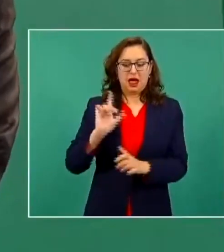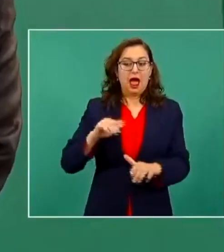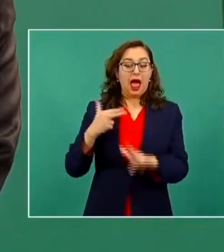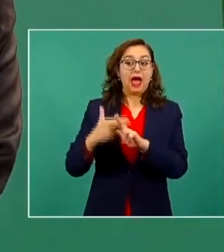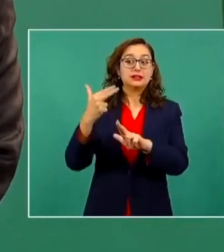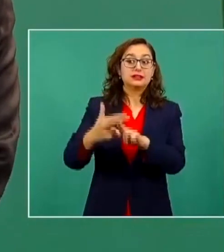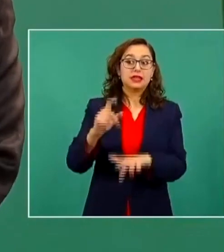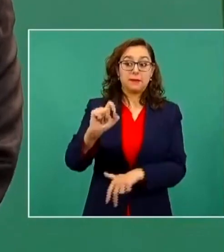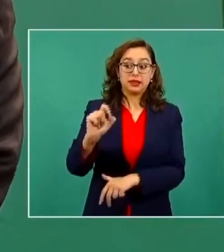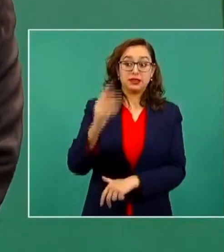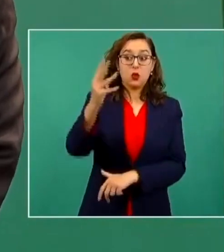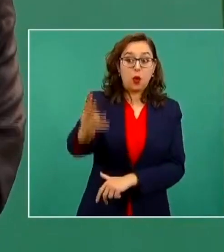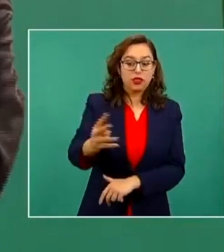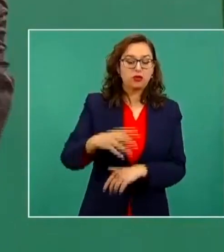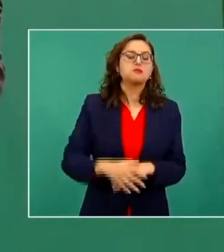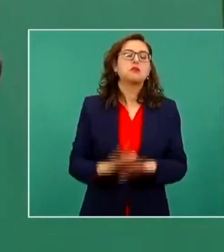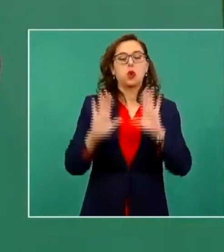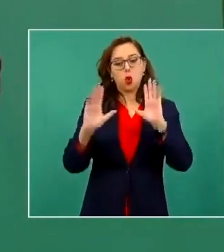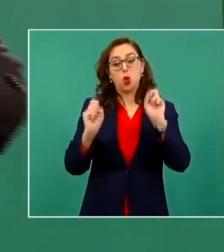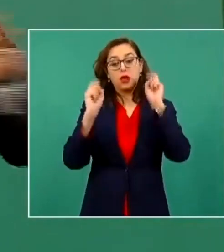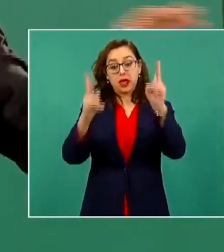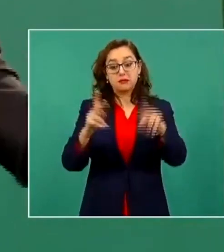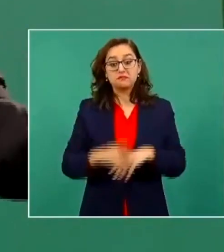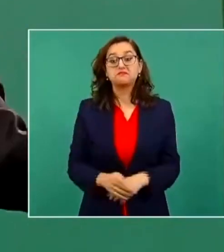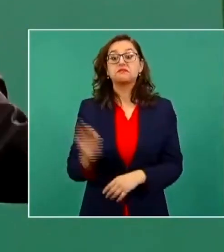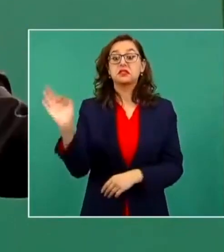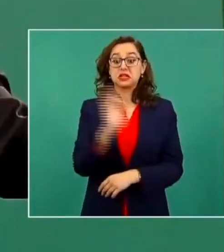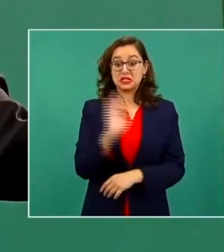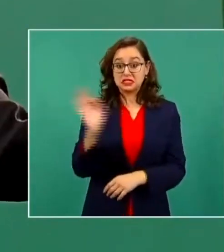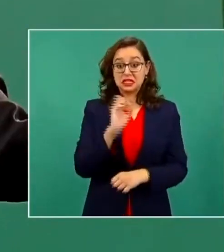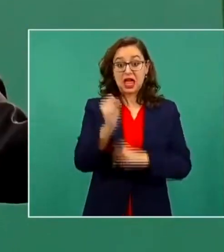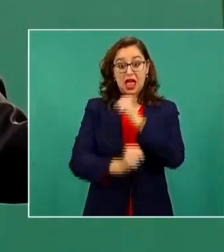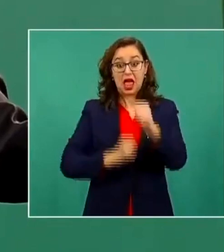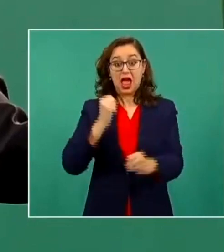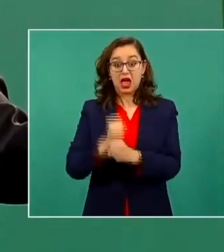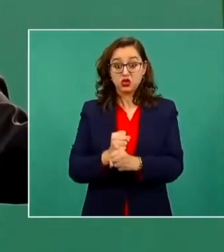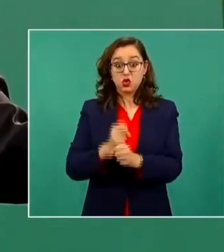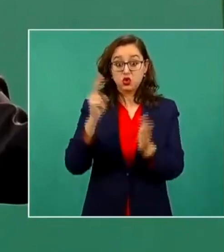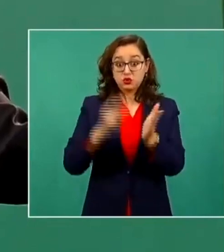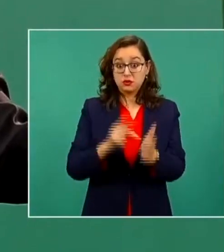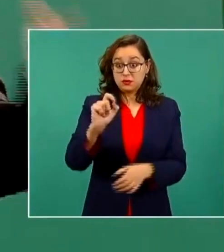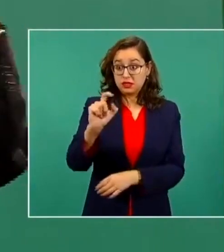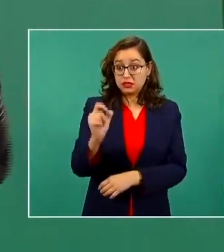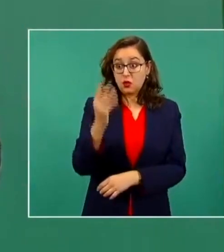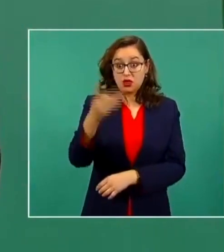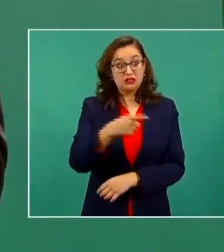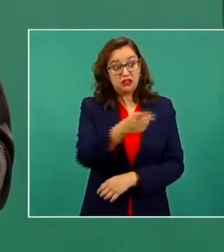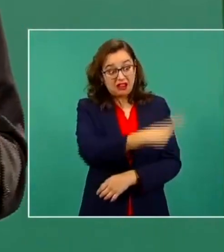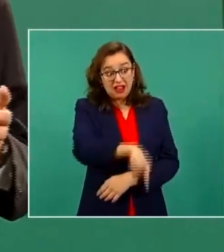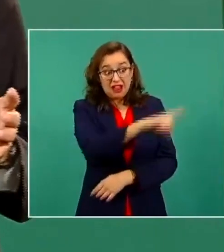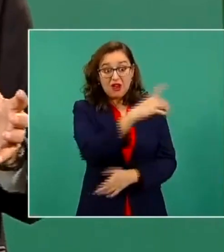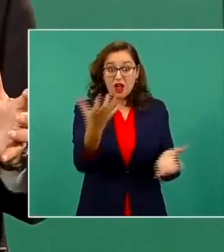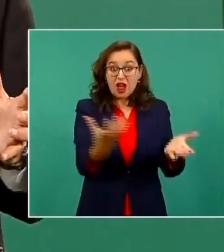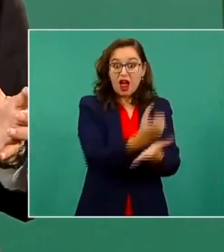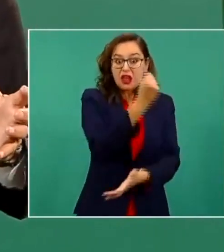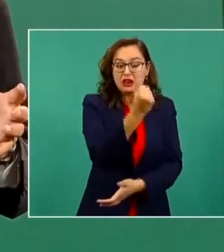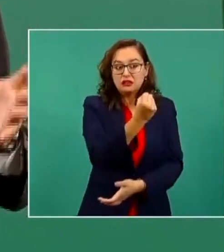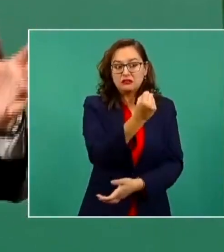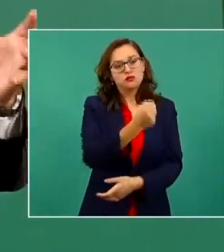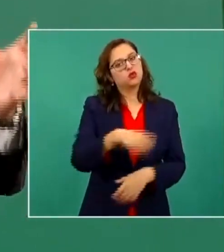universidades han sido sometidas por el pensamiento neoliberal, pero sin aportar ni un solo